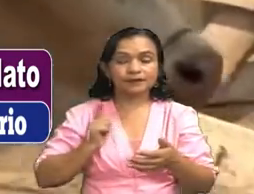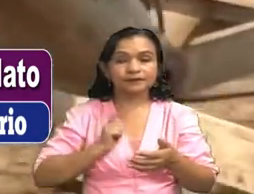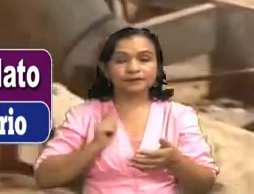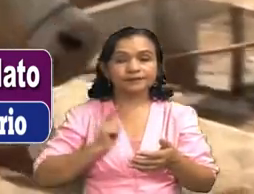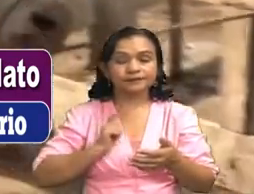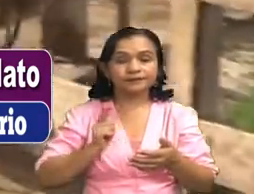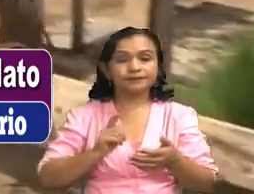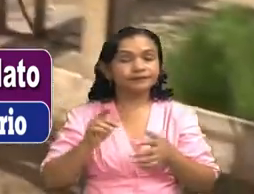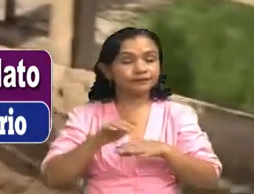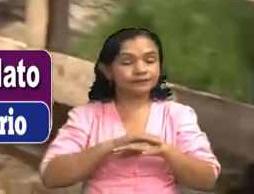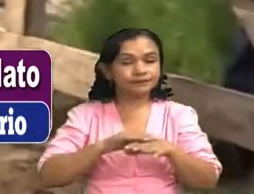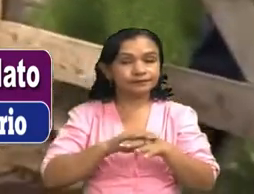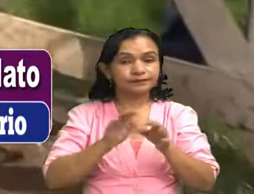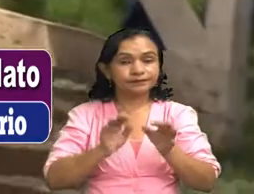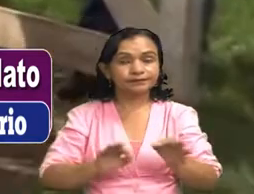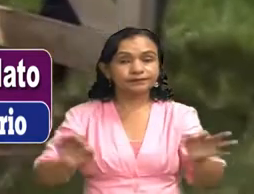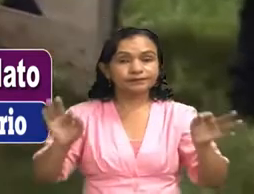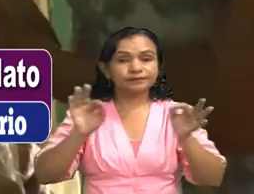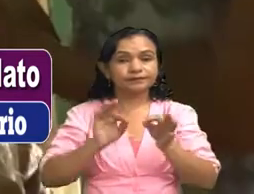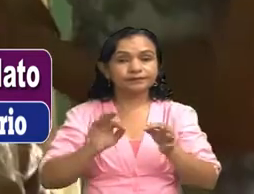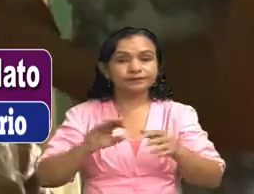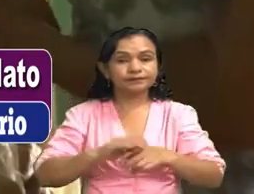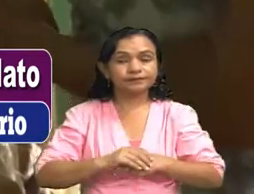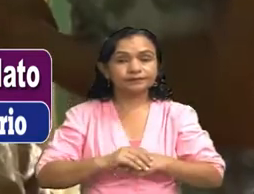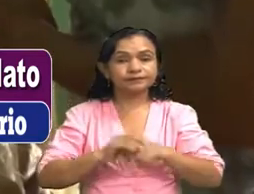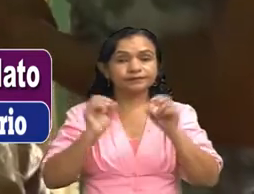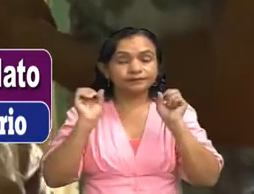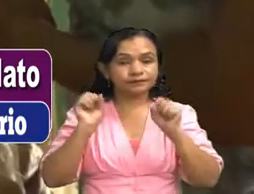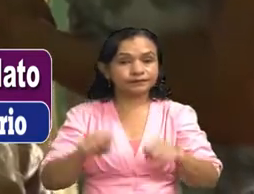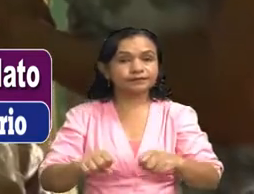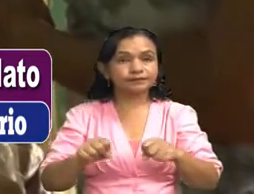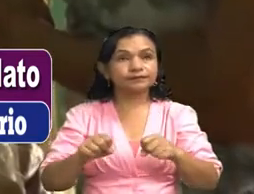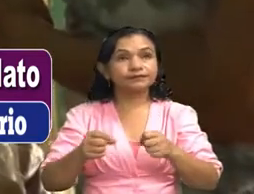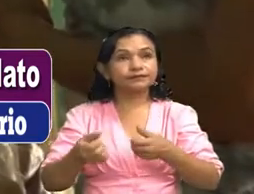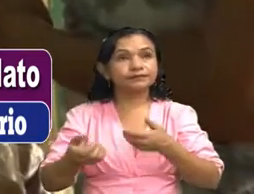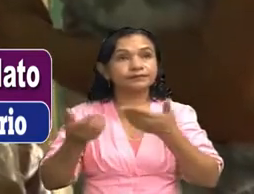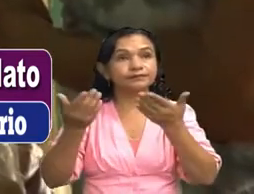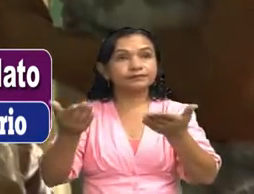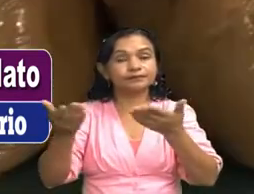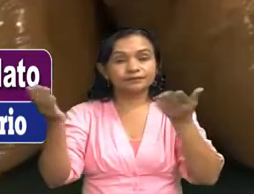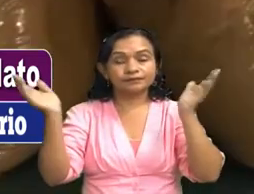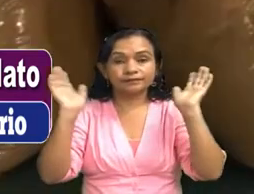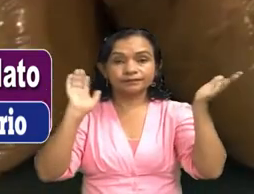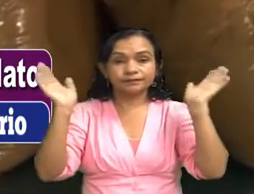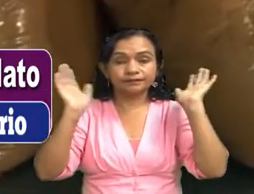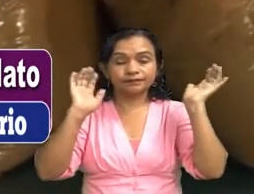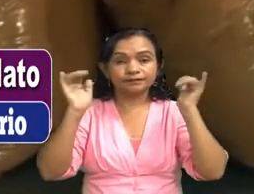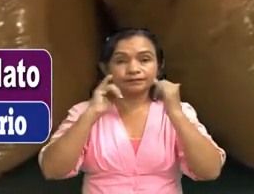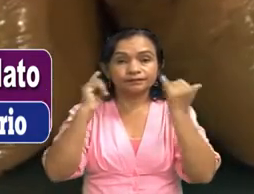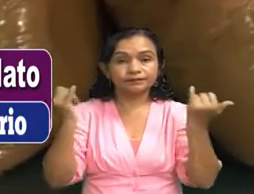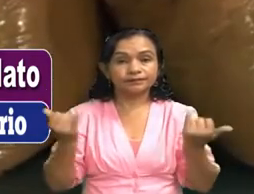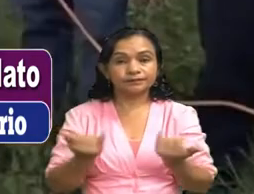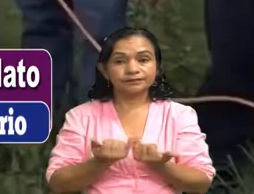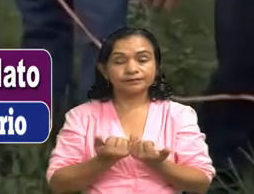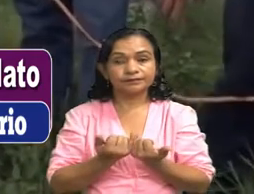línea de certificación internacional. Con capacidad para enviar y abastecer mercados internacionales, pero también